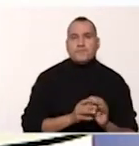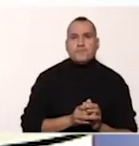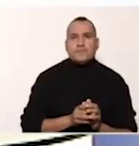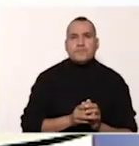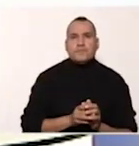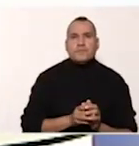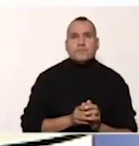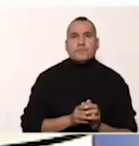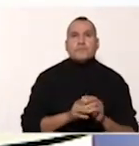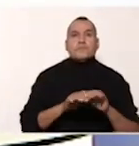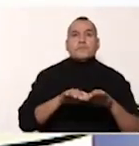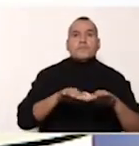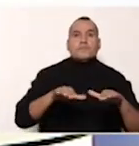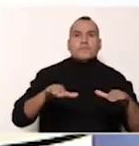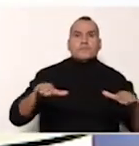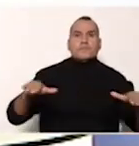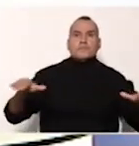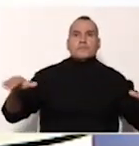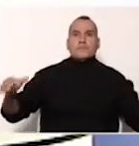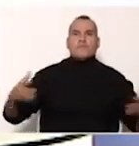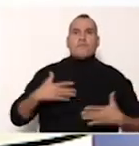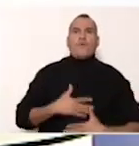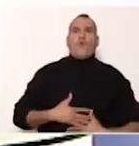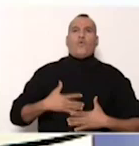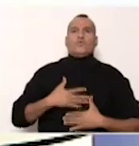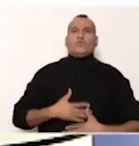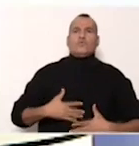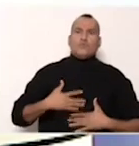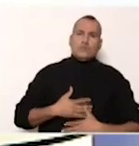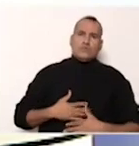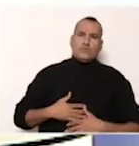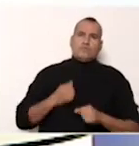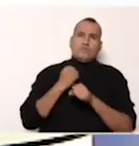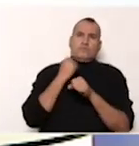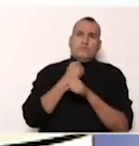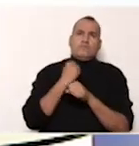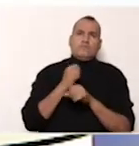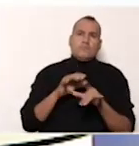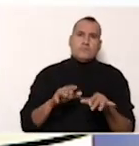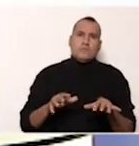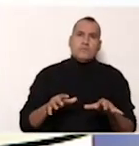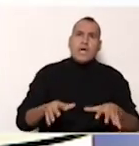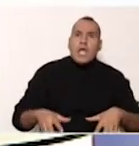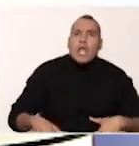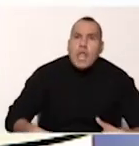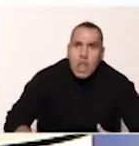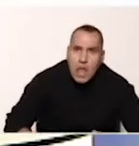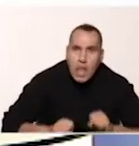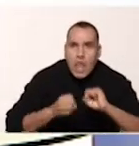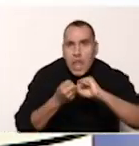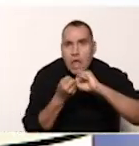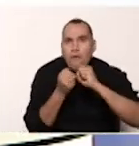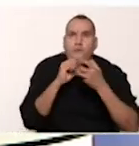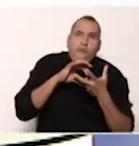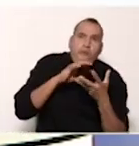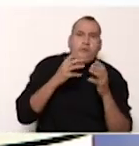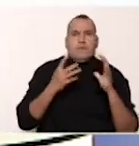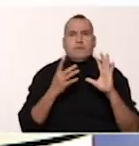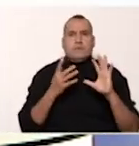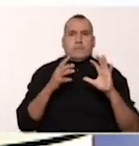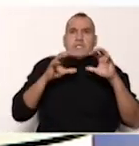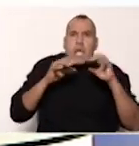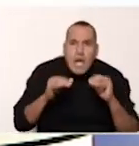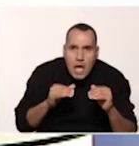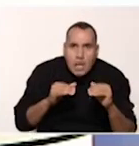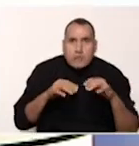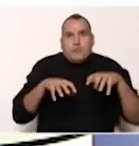se encuentren a una altura lo suficientemente cómoda para evitar malas posturas, que se